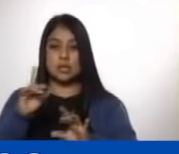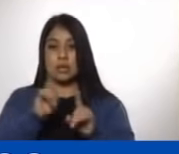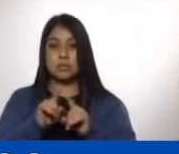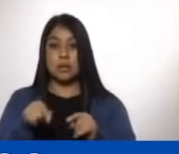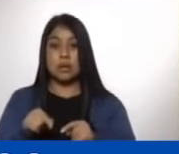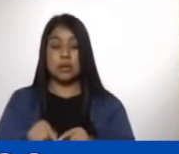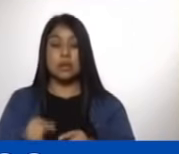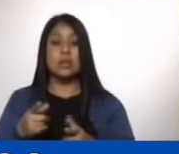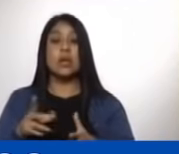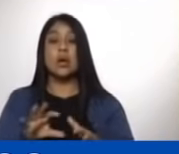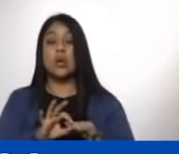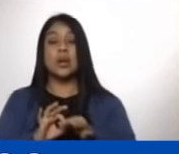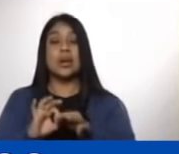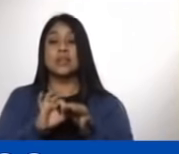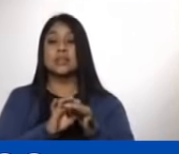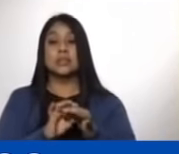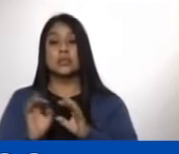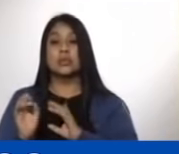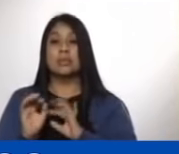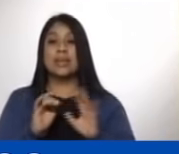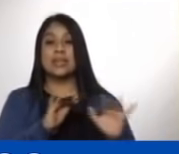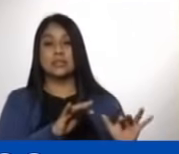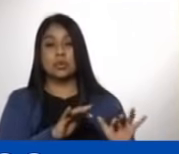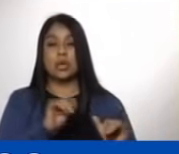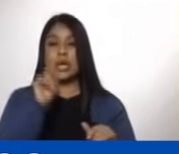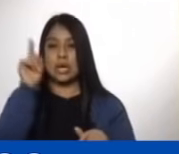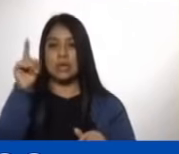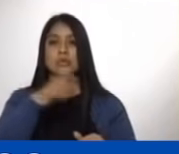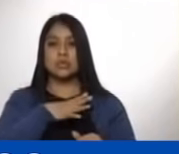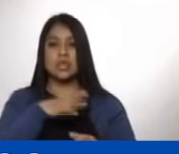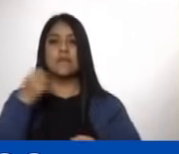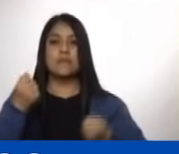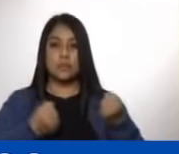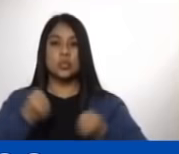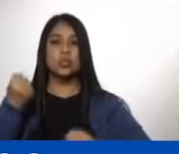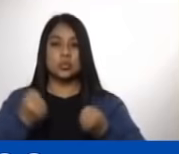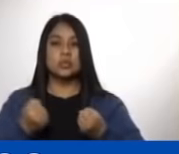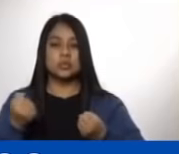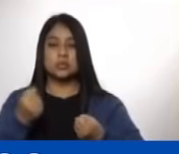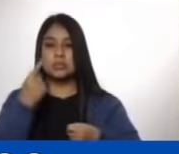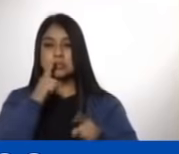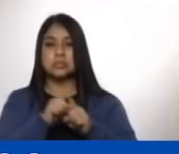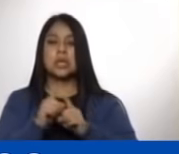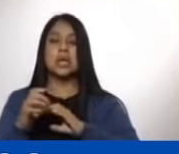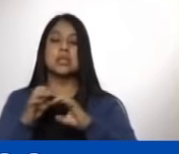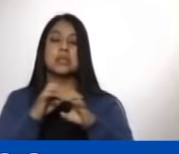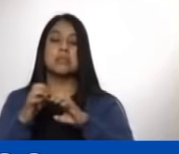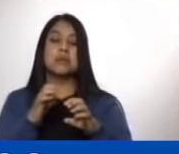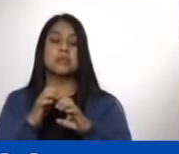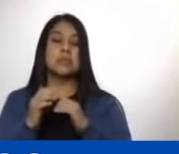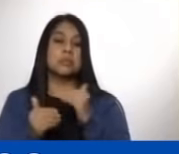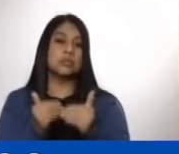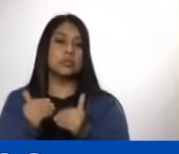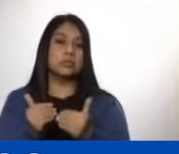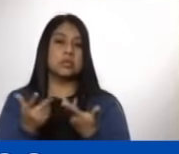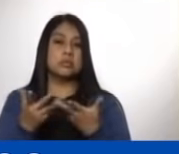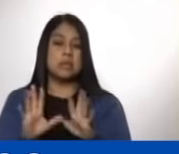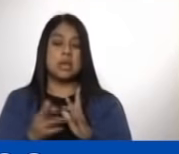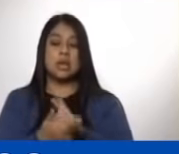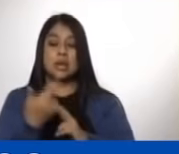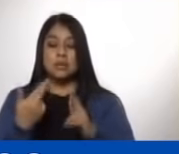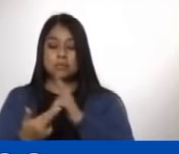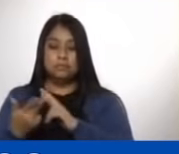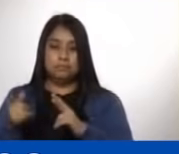Internacional Migratoria, quien dispone de algunos buses con un procedimiento de entrevistas para poder darles un retorno